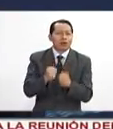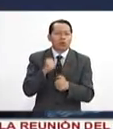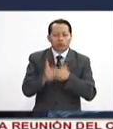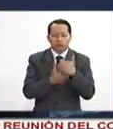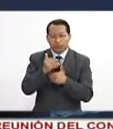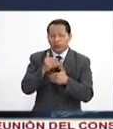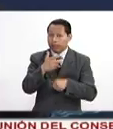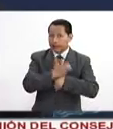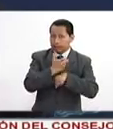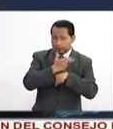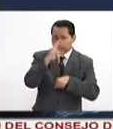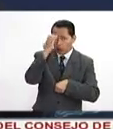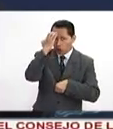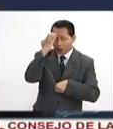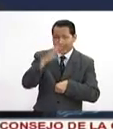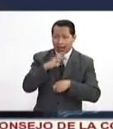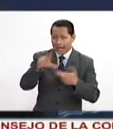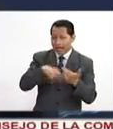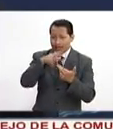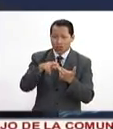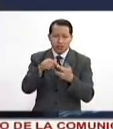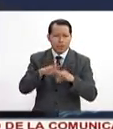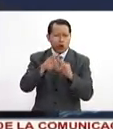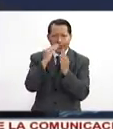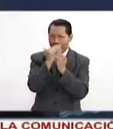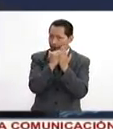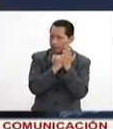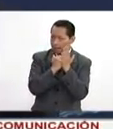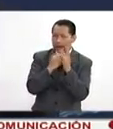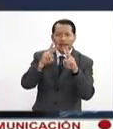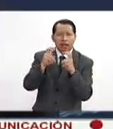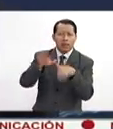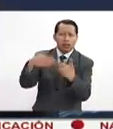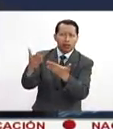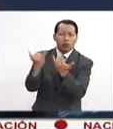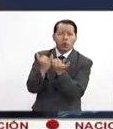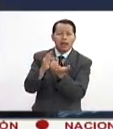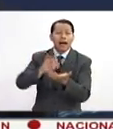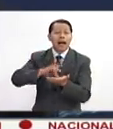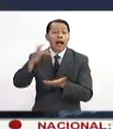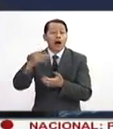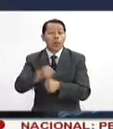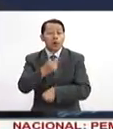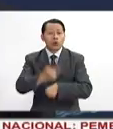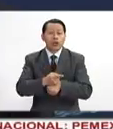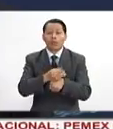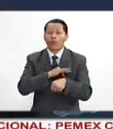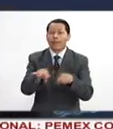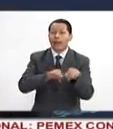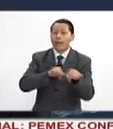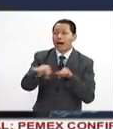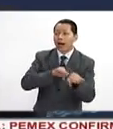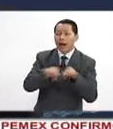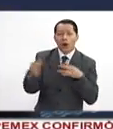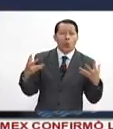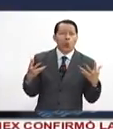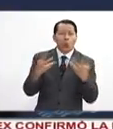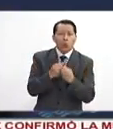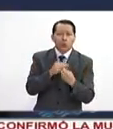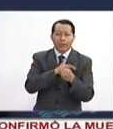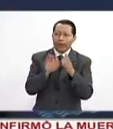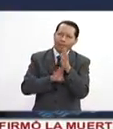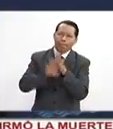reconoce la gran importancia que tiene la región en nuestra agenda de asuntos exteriores y agradecemos la oportunidad de trabajar juntos para crear la